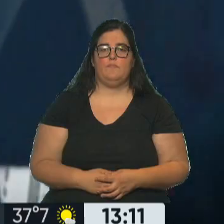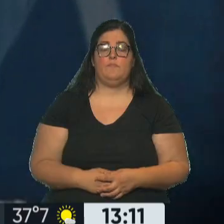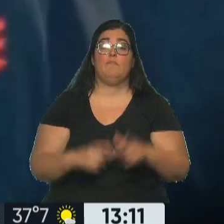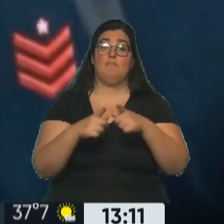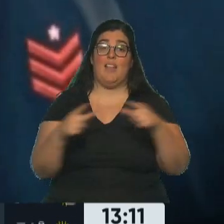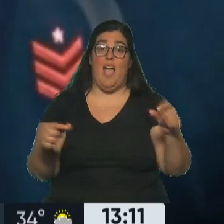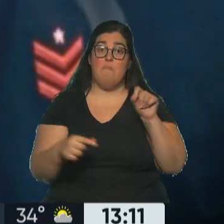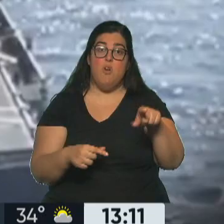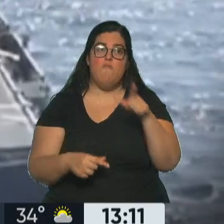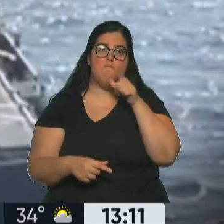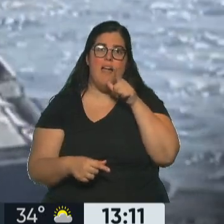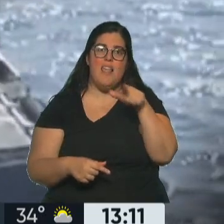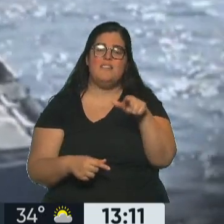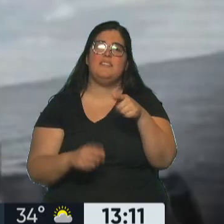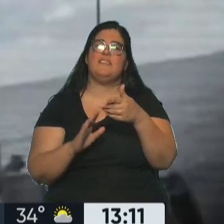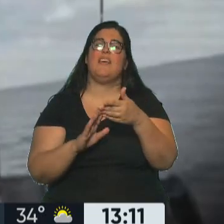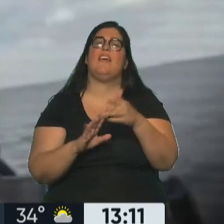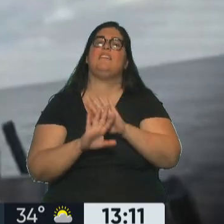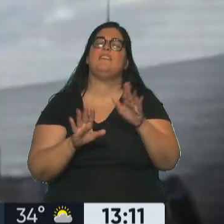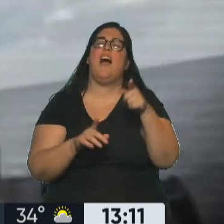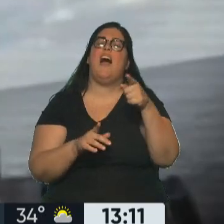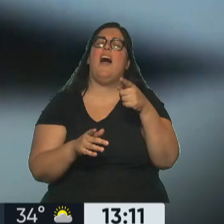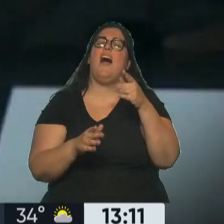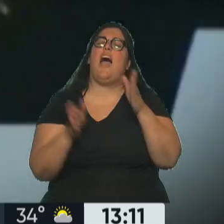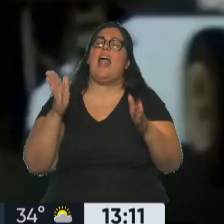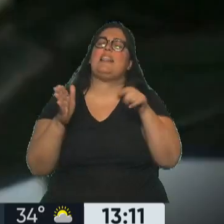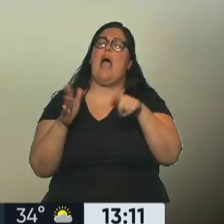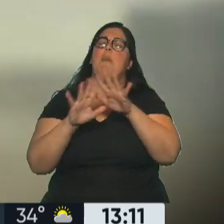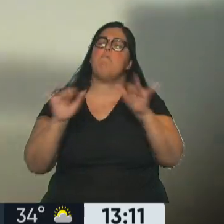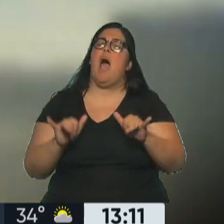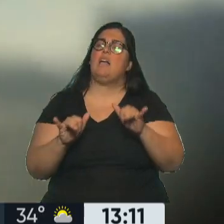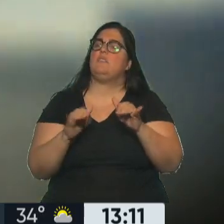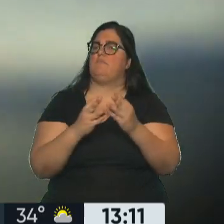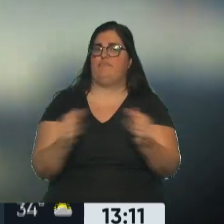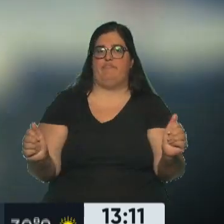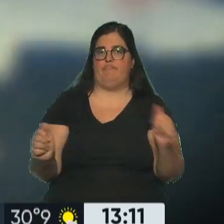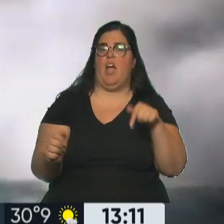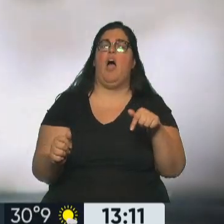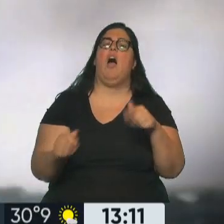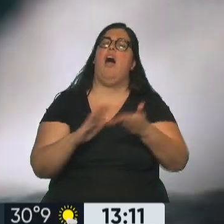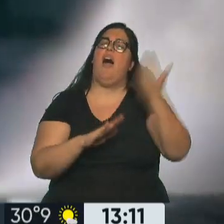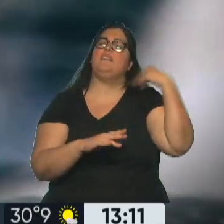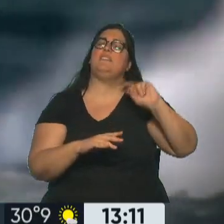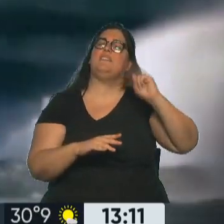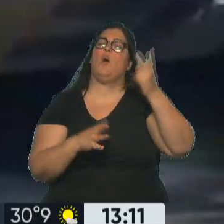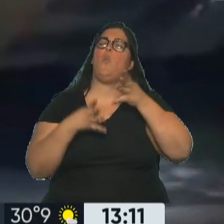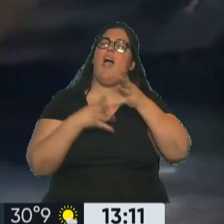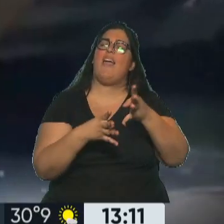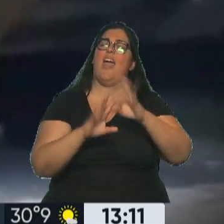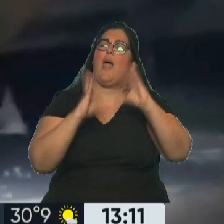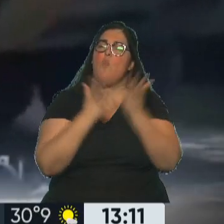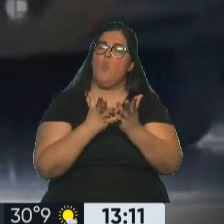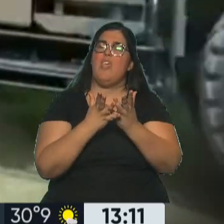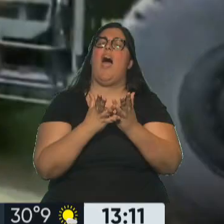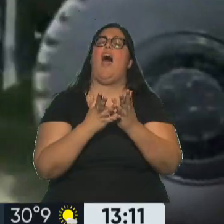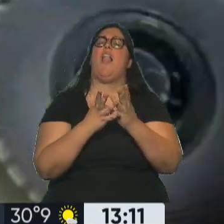Japón parece estar dejando atrás definitivamente su etapa pacifista, que se remonta al fin de la Segunda Guerra Mundial, para avanzar decididamente con un